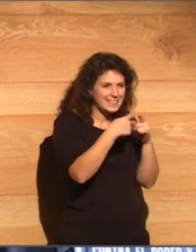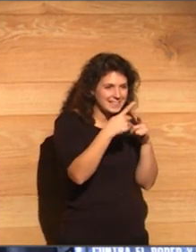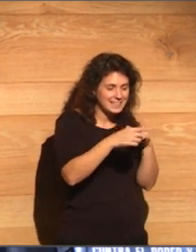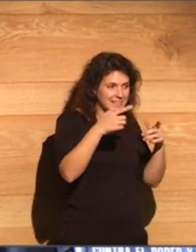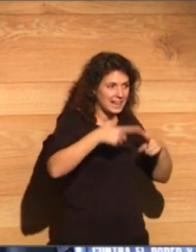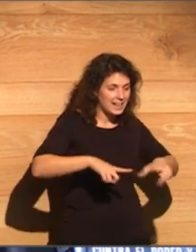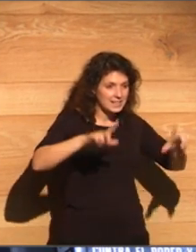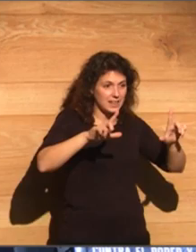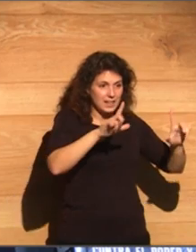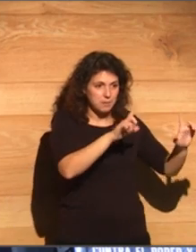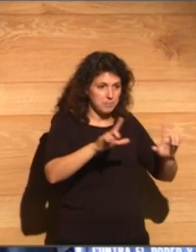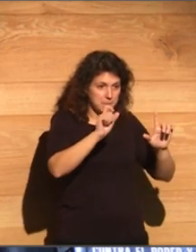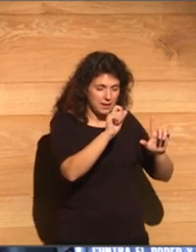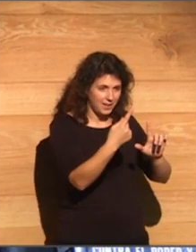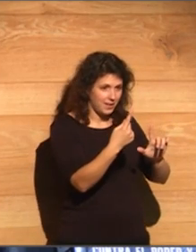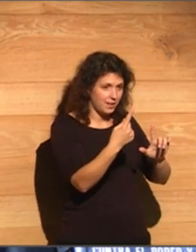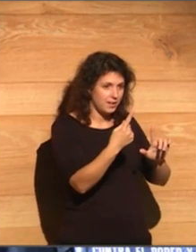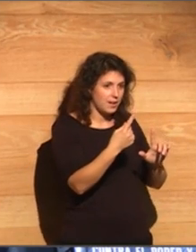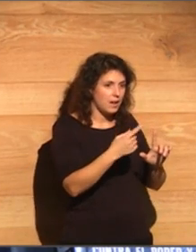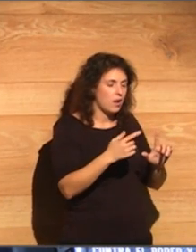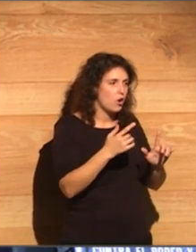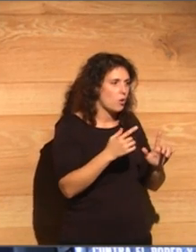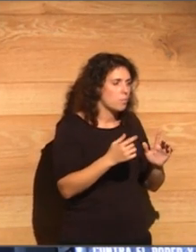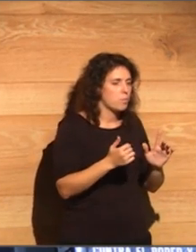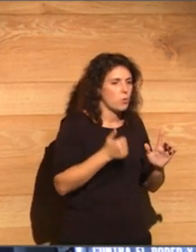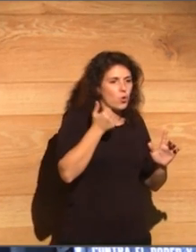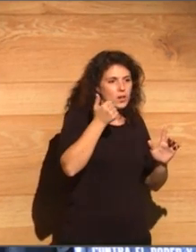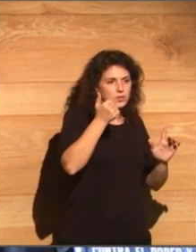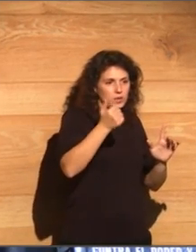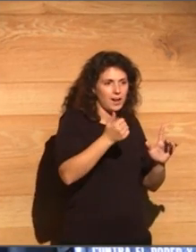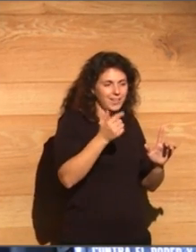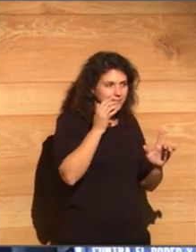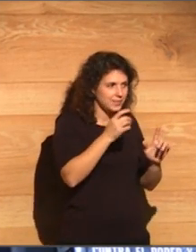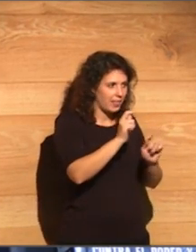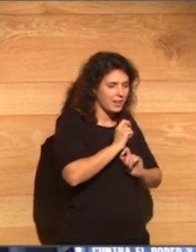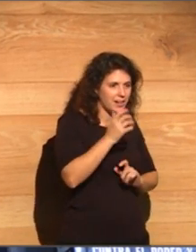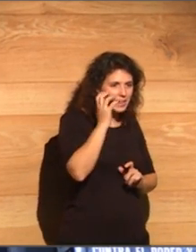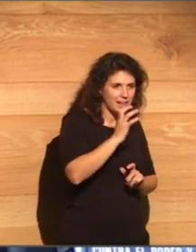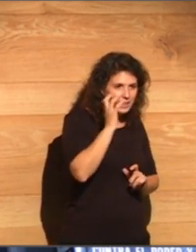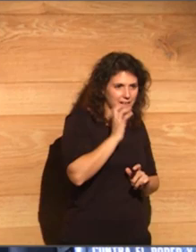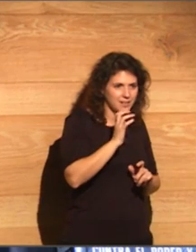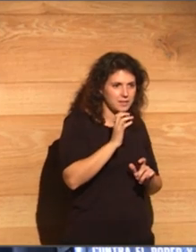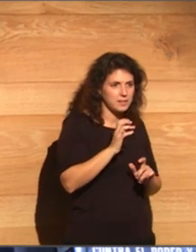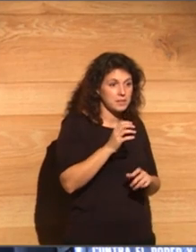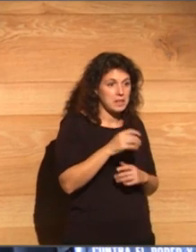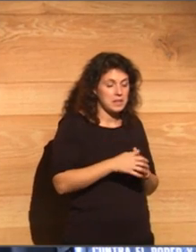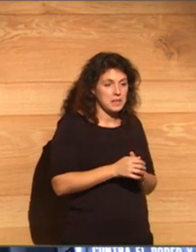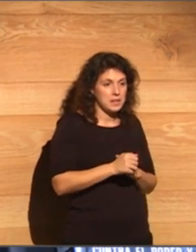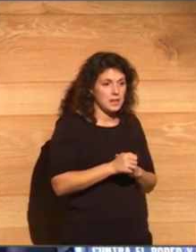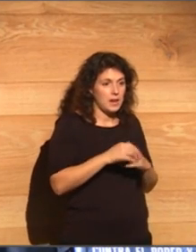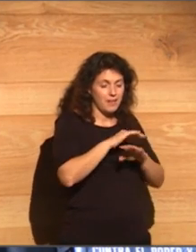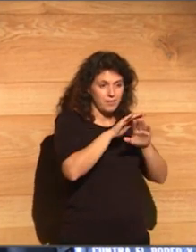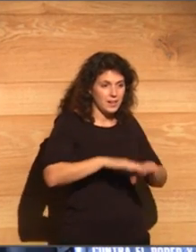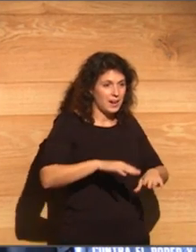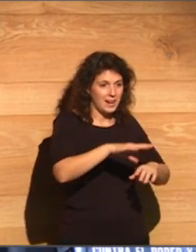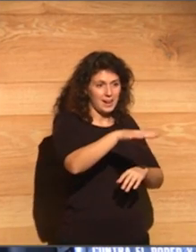todo en la primera parte, ocasionales, y que resulta muy extraña atribuírsela directamente a ese director y que no acabas de